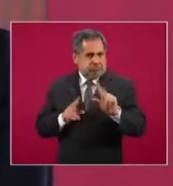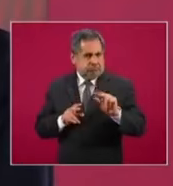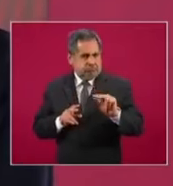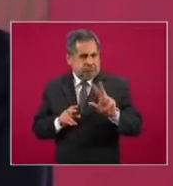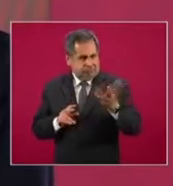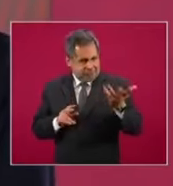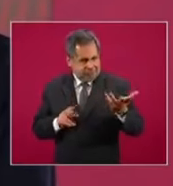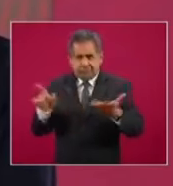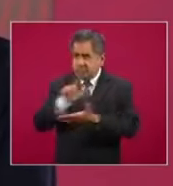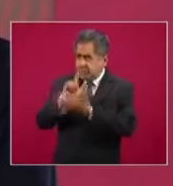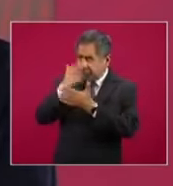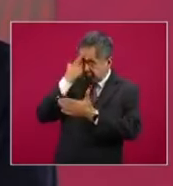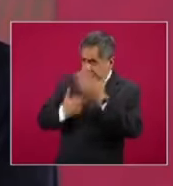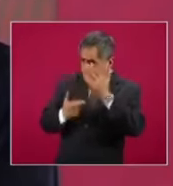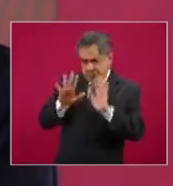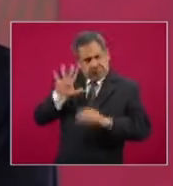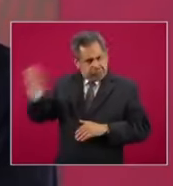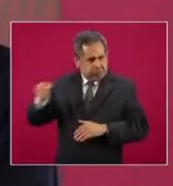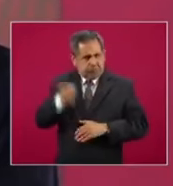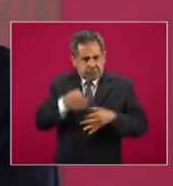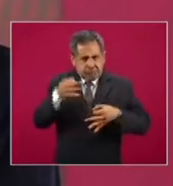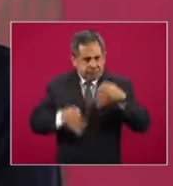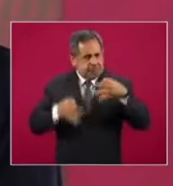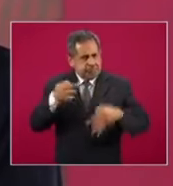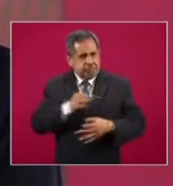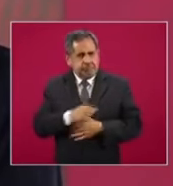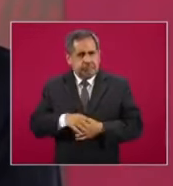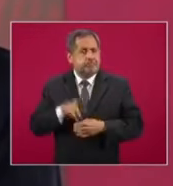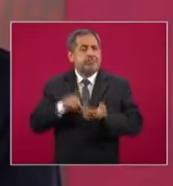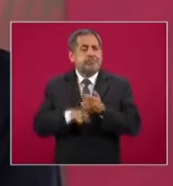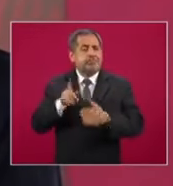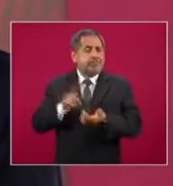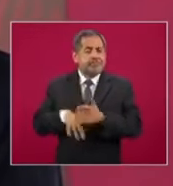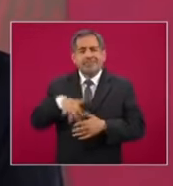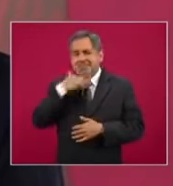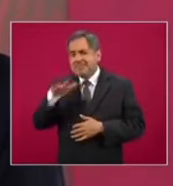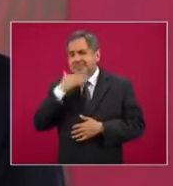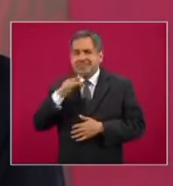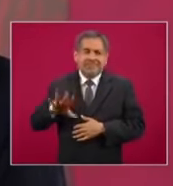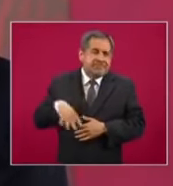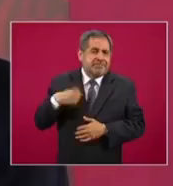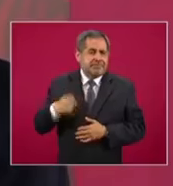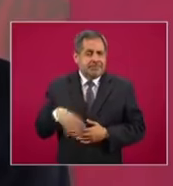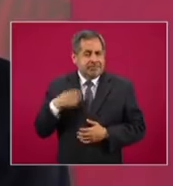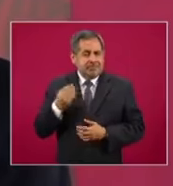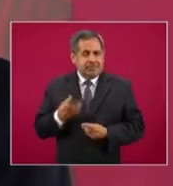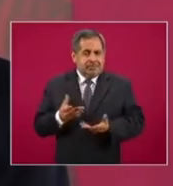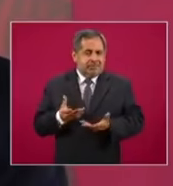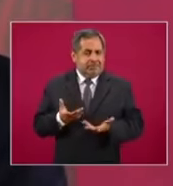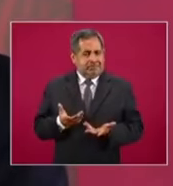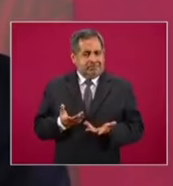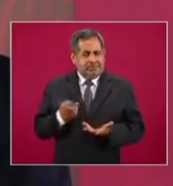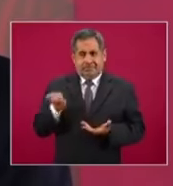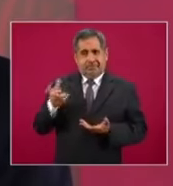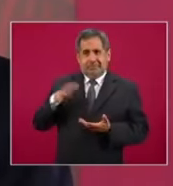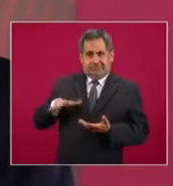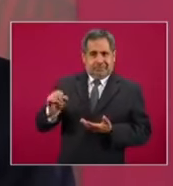porque los problemas de corrupción de abusos de poder en un sistema